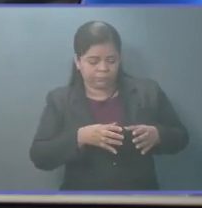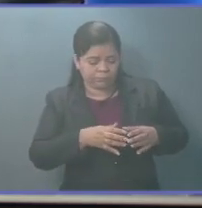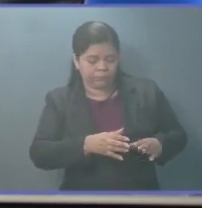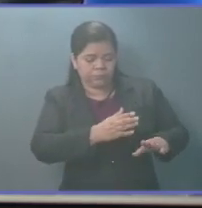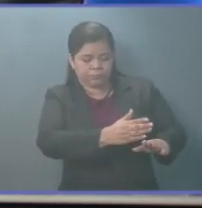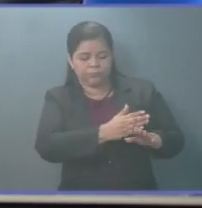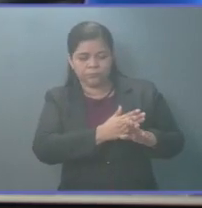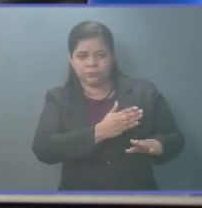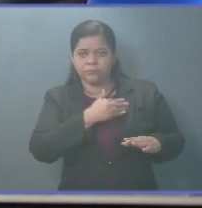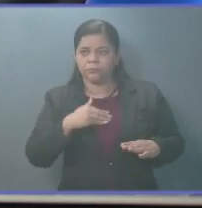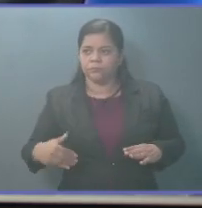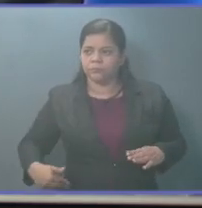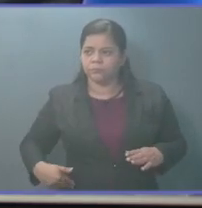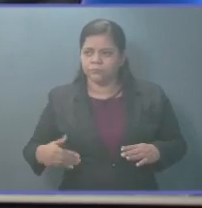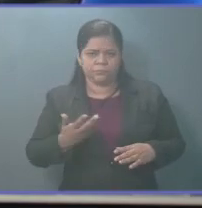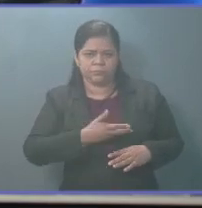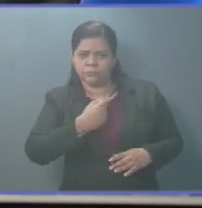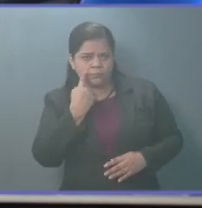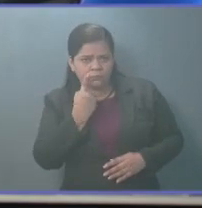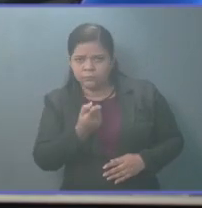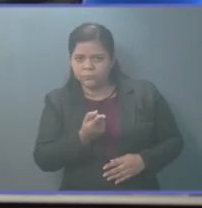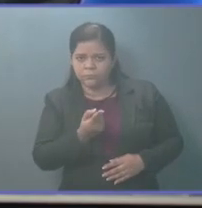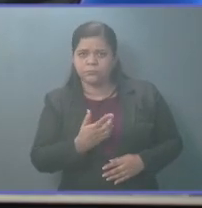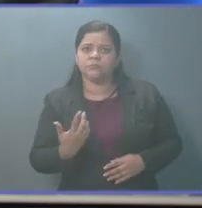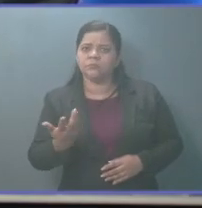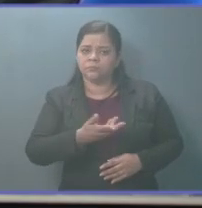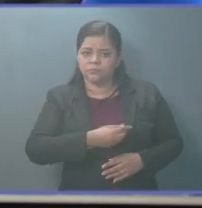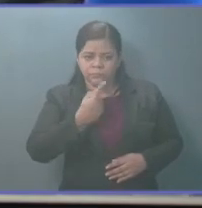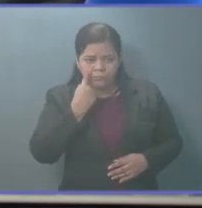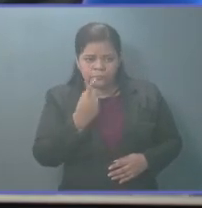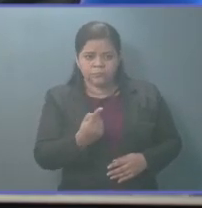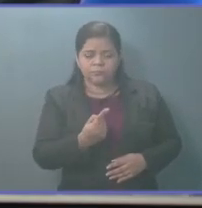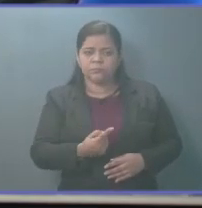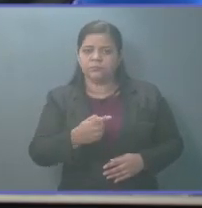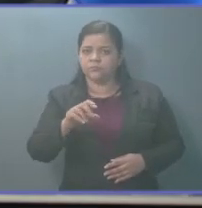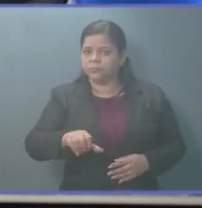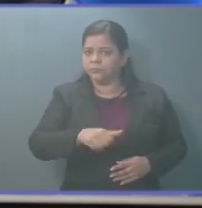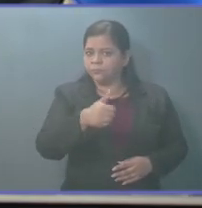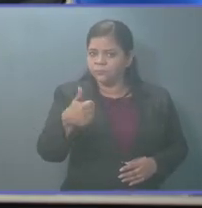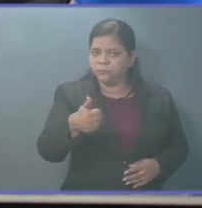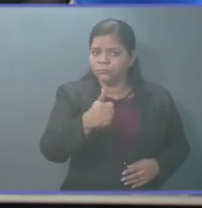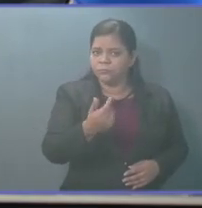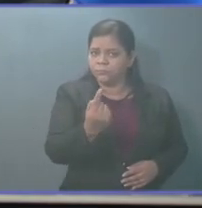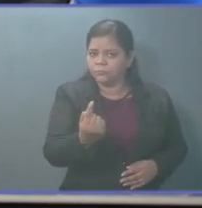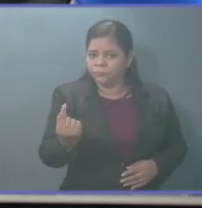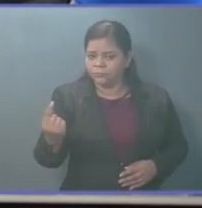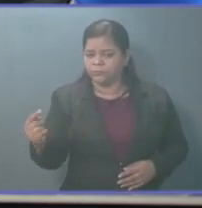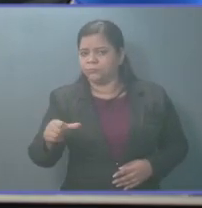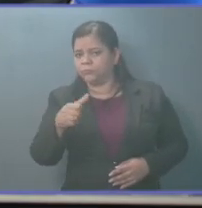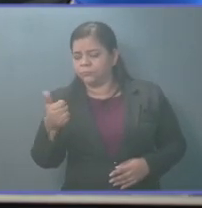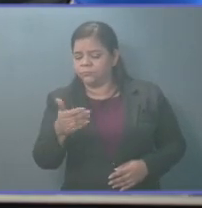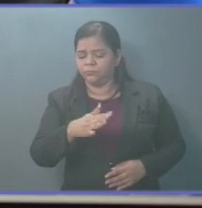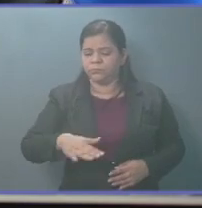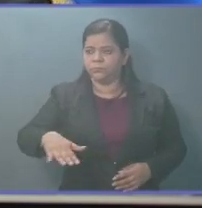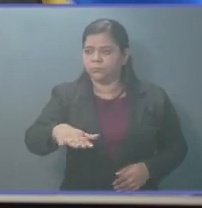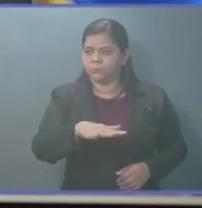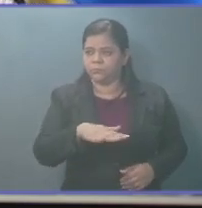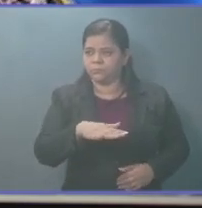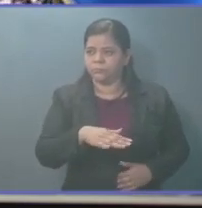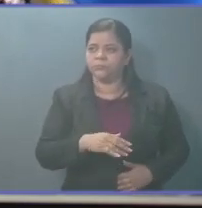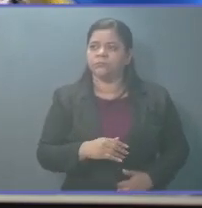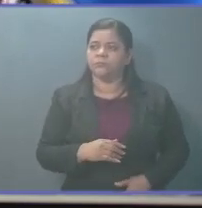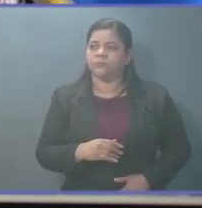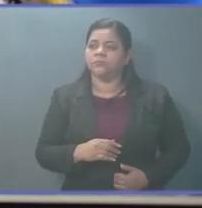seguridad presidencial. Lo que vimos fueron elementos de otras unidades. Y eso